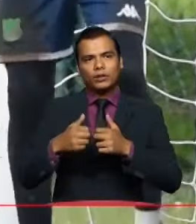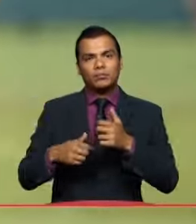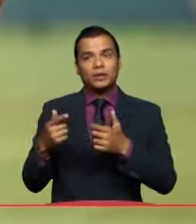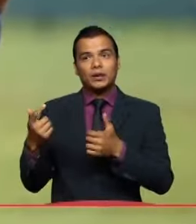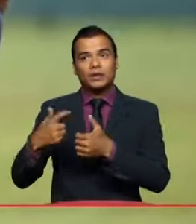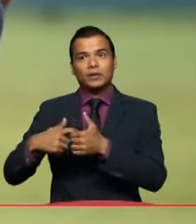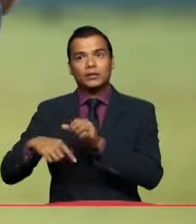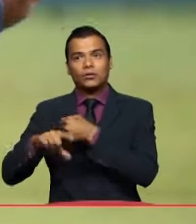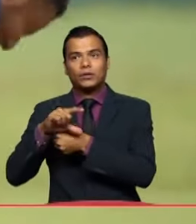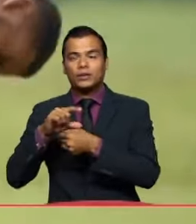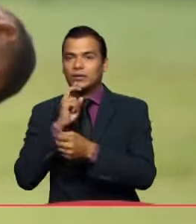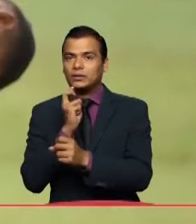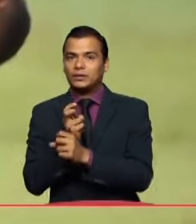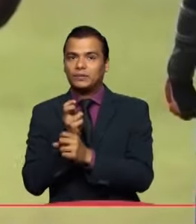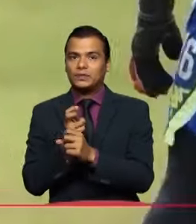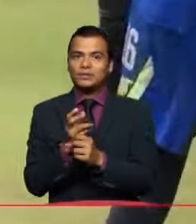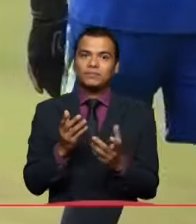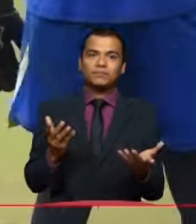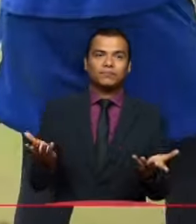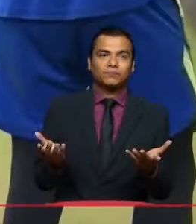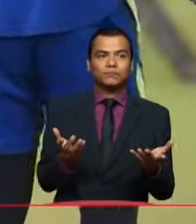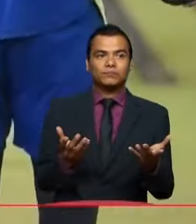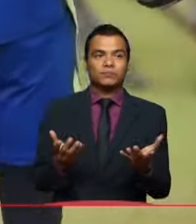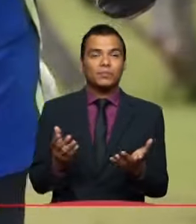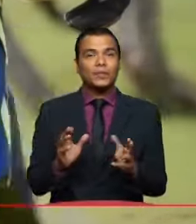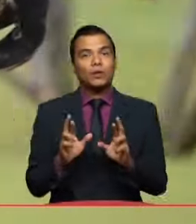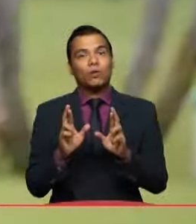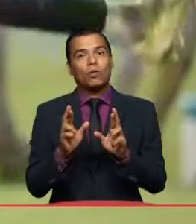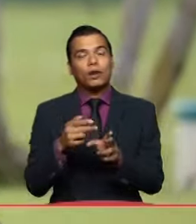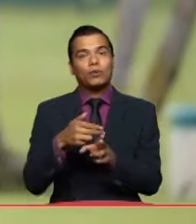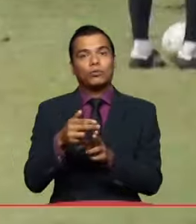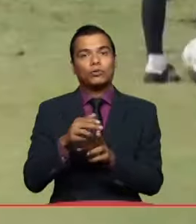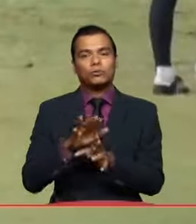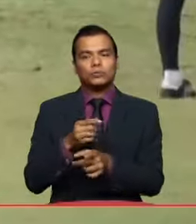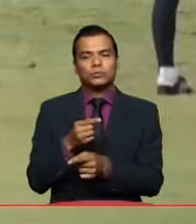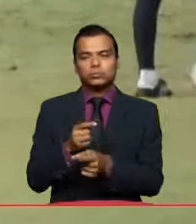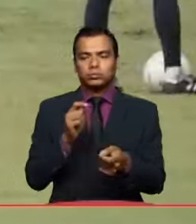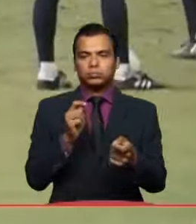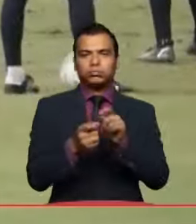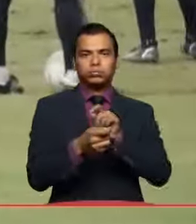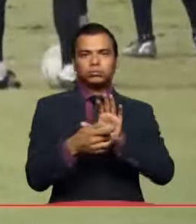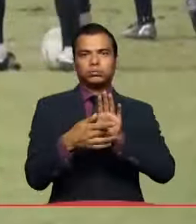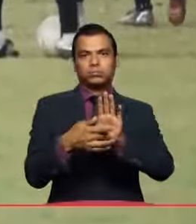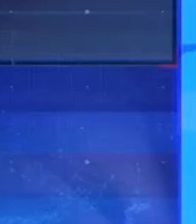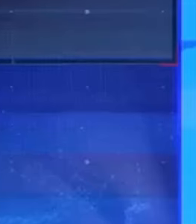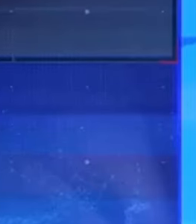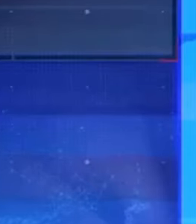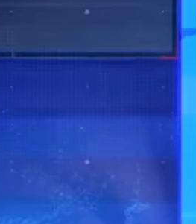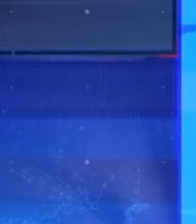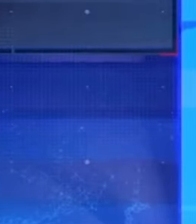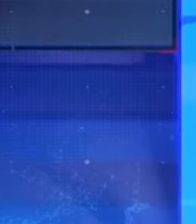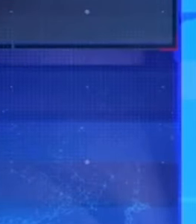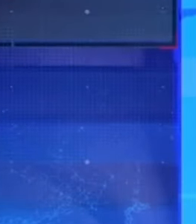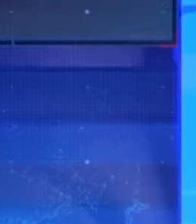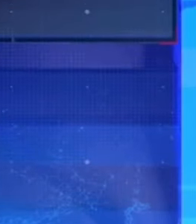se complica cada día, aunque confían que puedan llegar pronto los resultados positivos, al menos en la cancha.